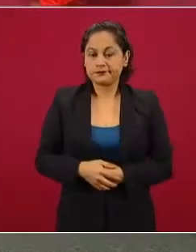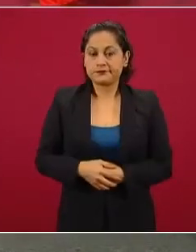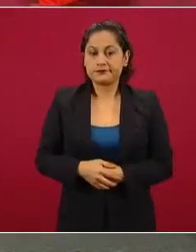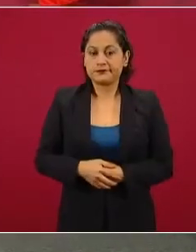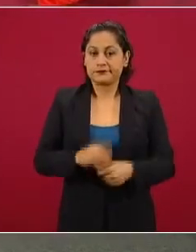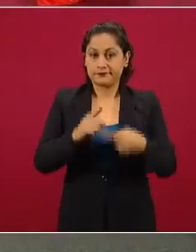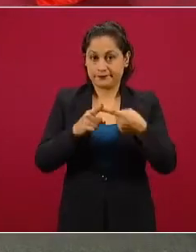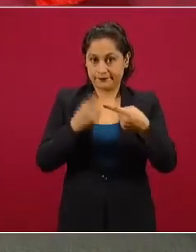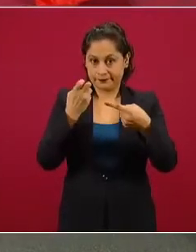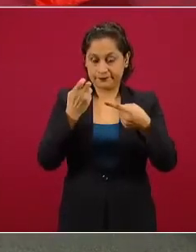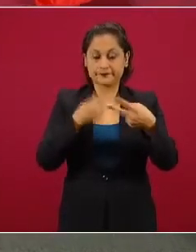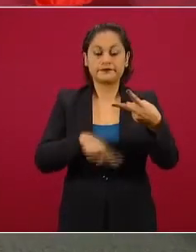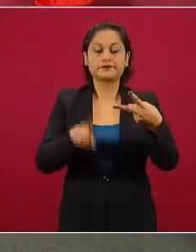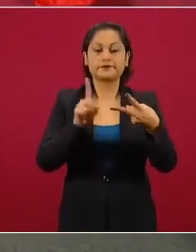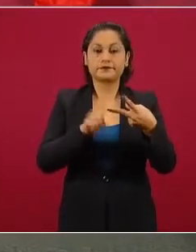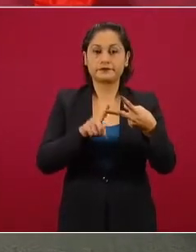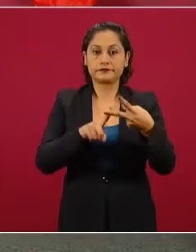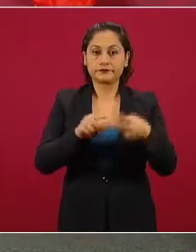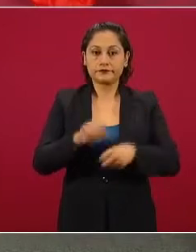Segundo,